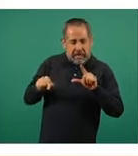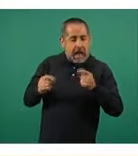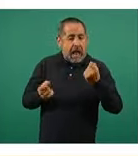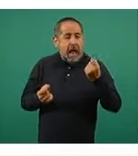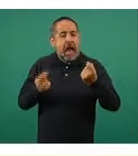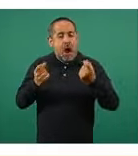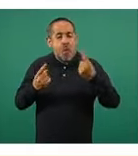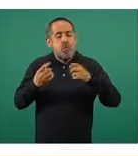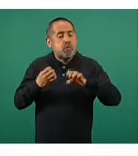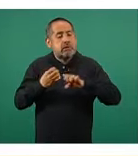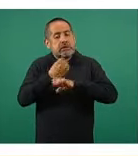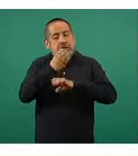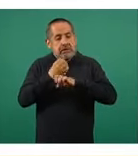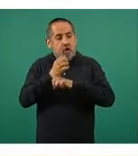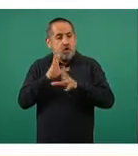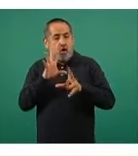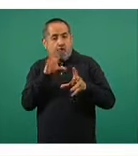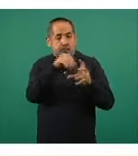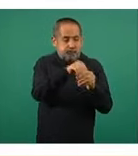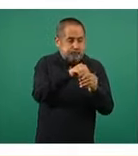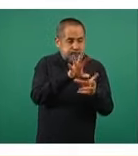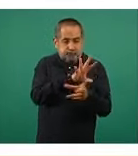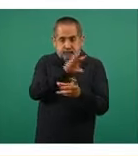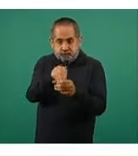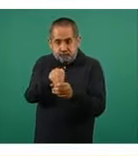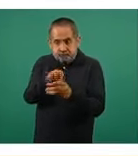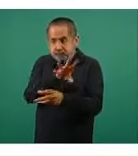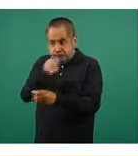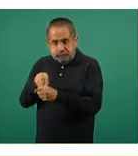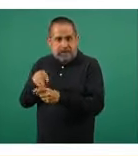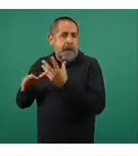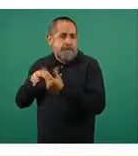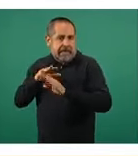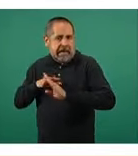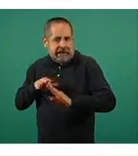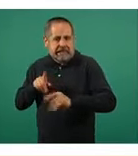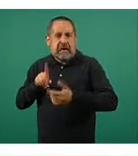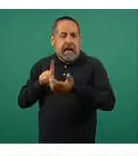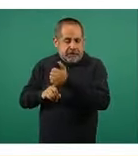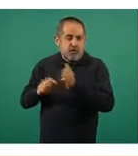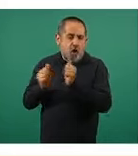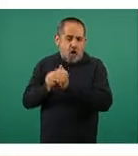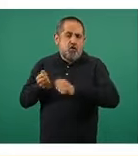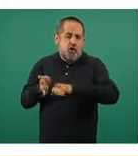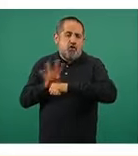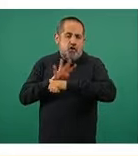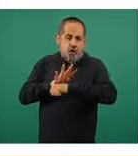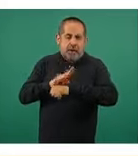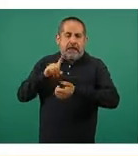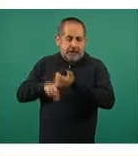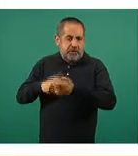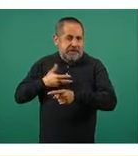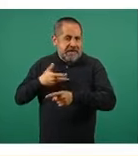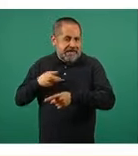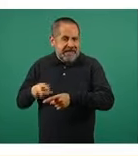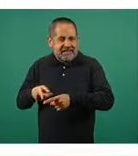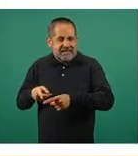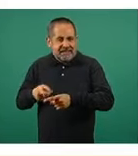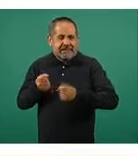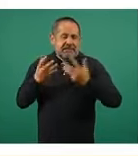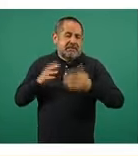entidades federativas que concentraron la mayor cantidad de casos positivos y la mayor cantidad de defunciones en el